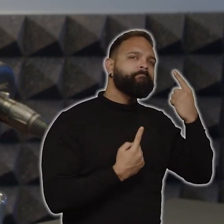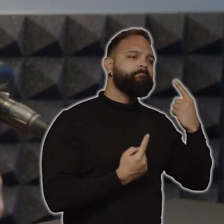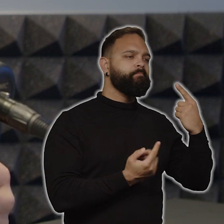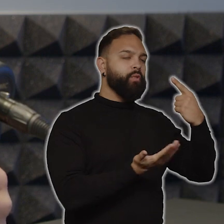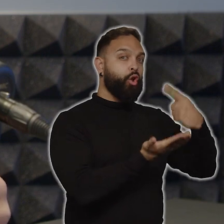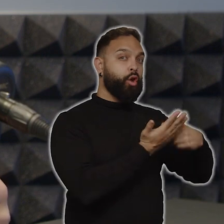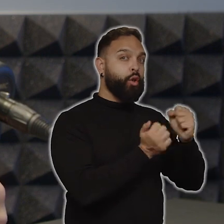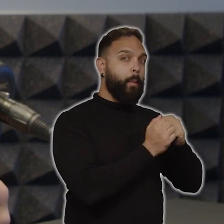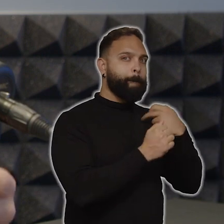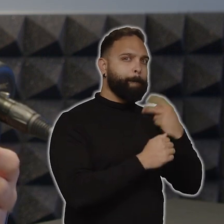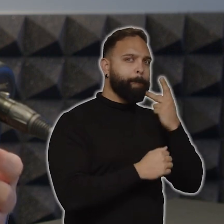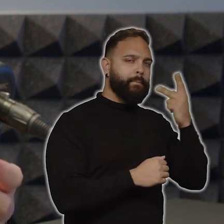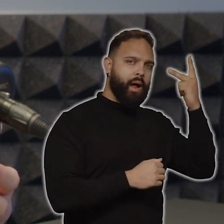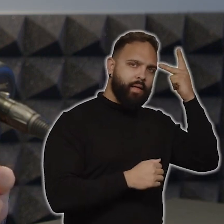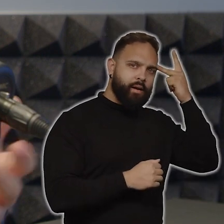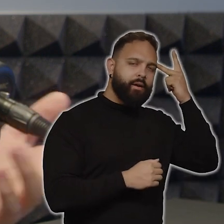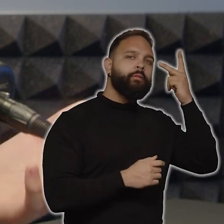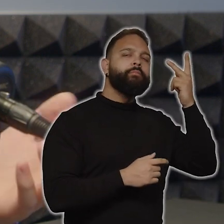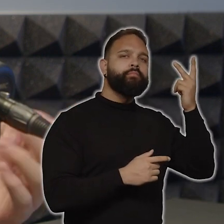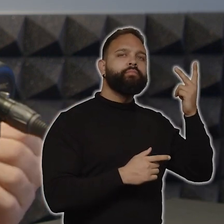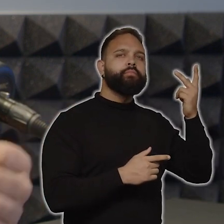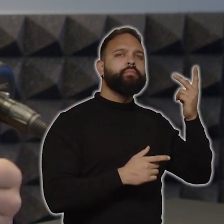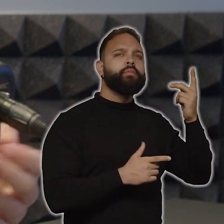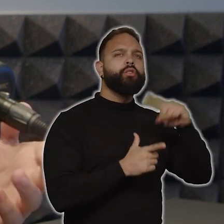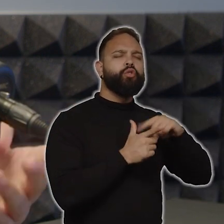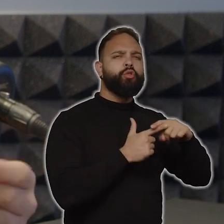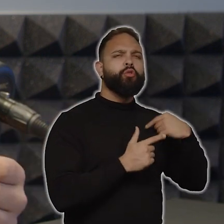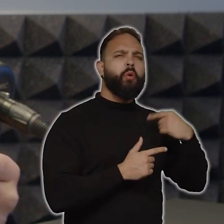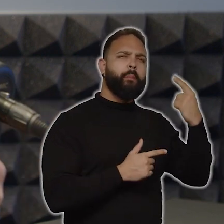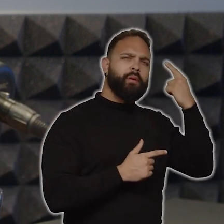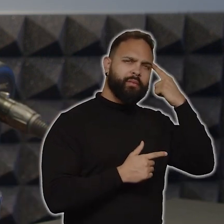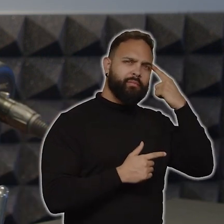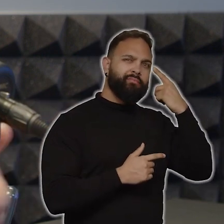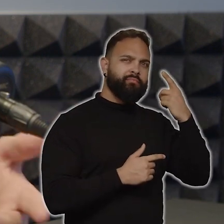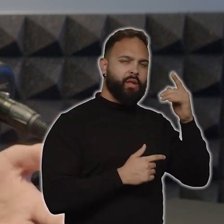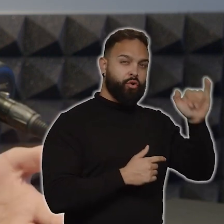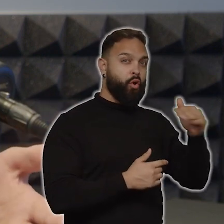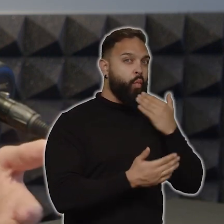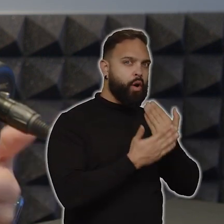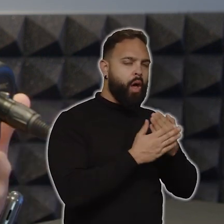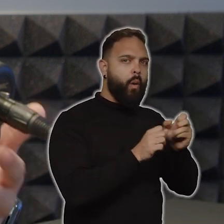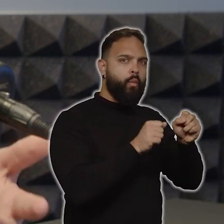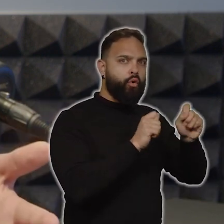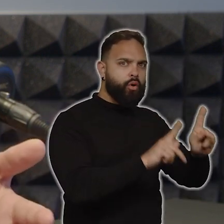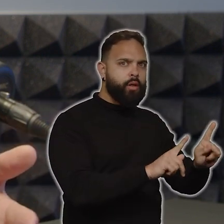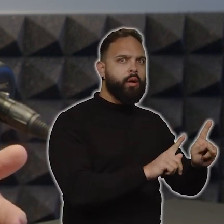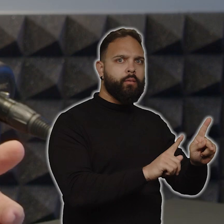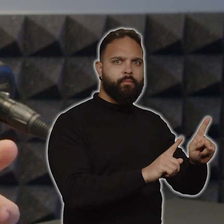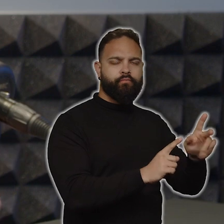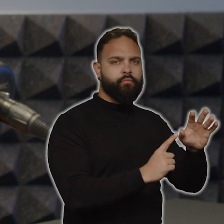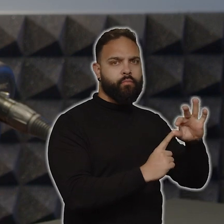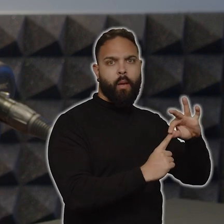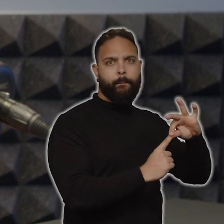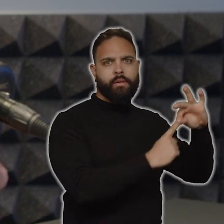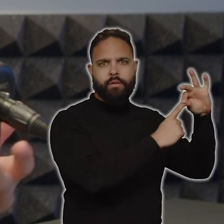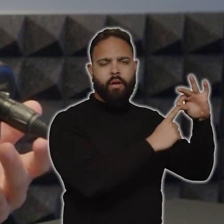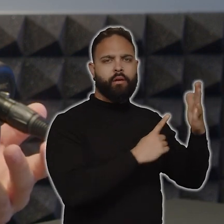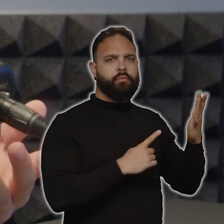lo dialogué con mis padres y pues pensé pues sí, porque es una oportunidad en como tal única,